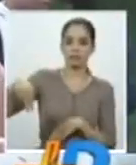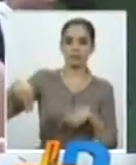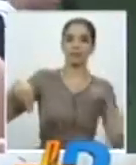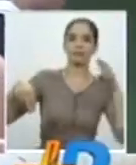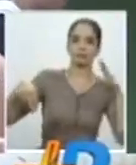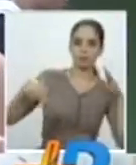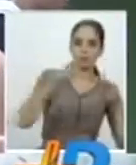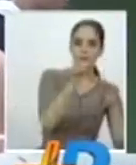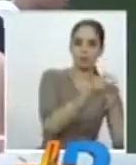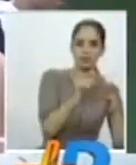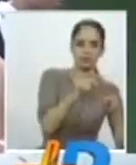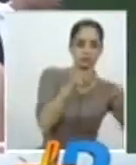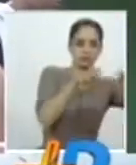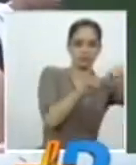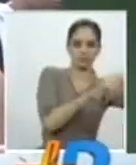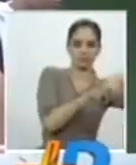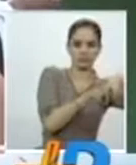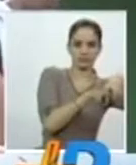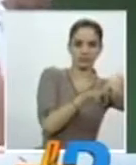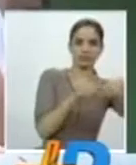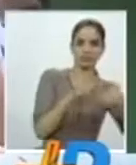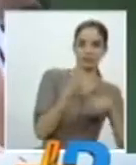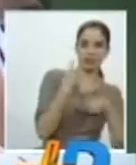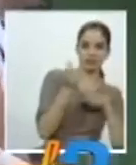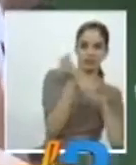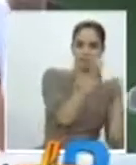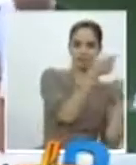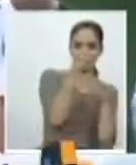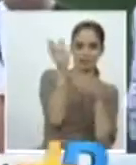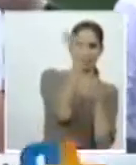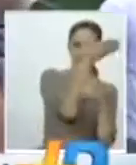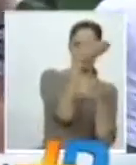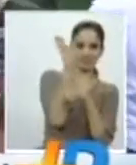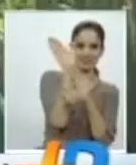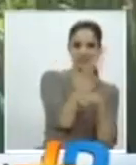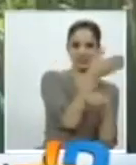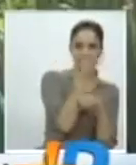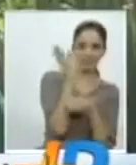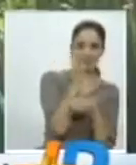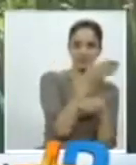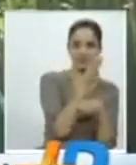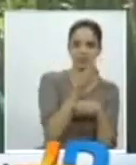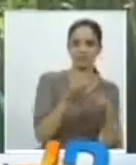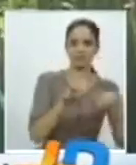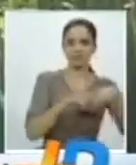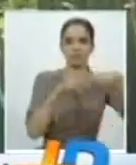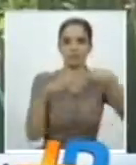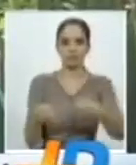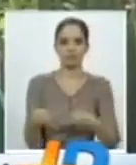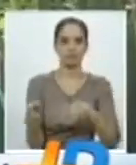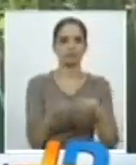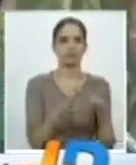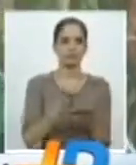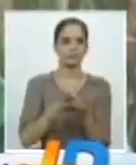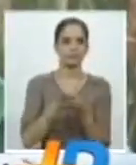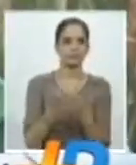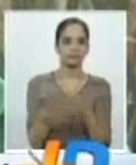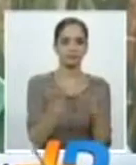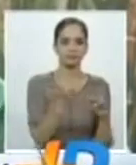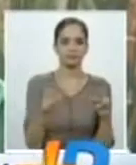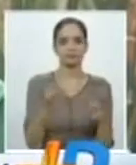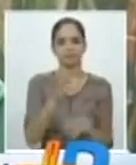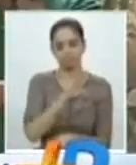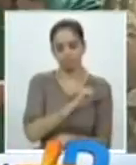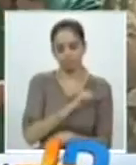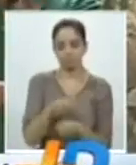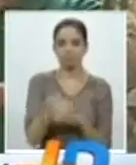en la moto, el uno y el de atrás llevaba la bandera. Y el de atrás con la bandera fue que lo empujó. El secretario de Gobierno de Cali, Carlos José Holguín, lamentó el